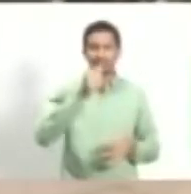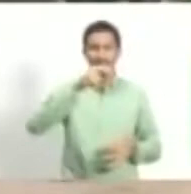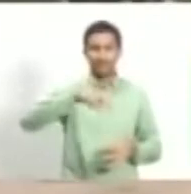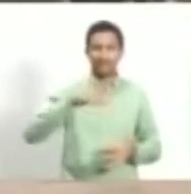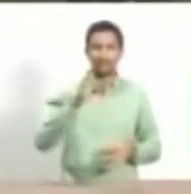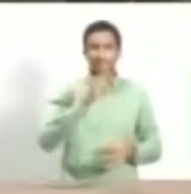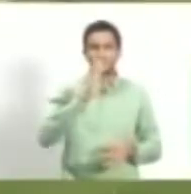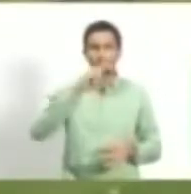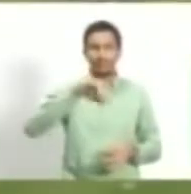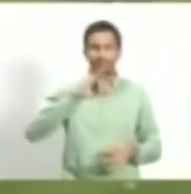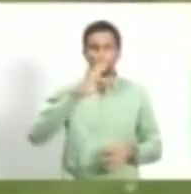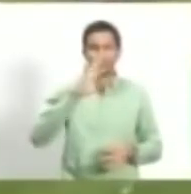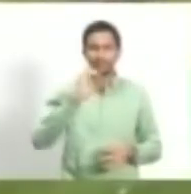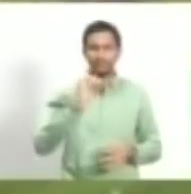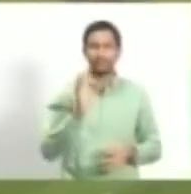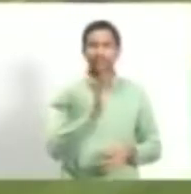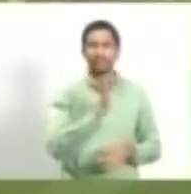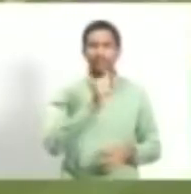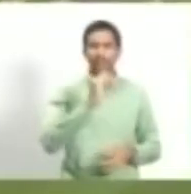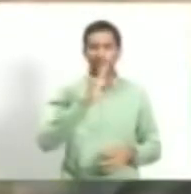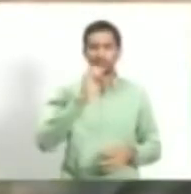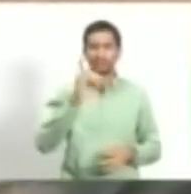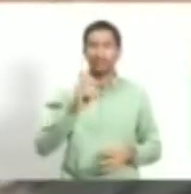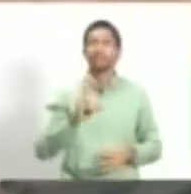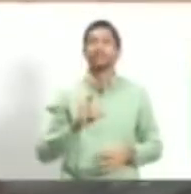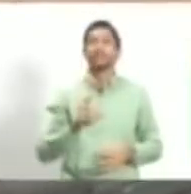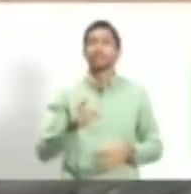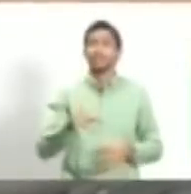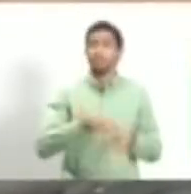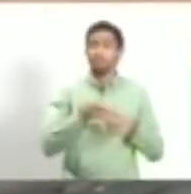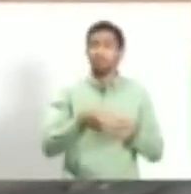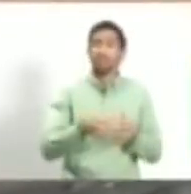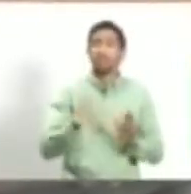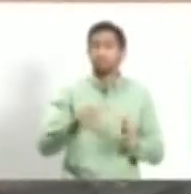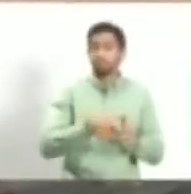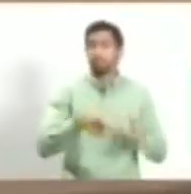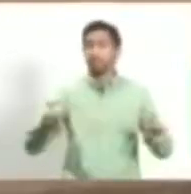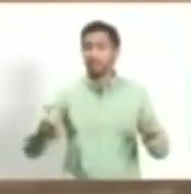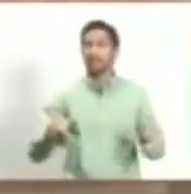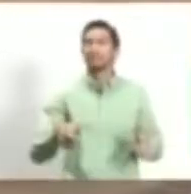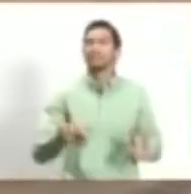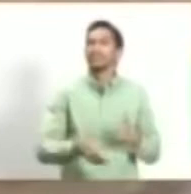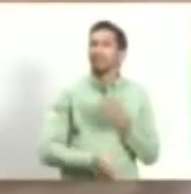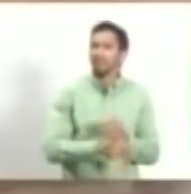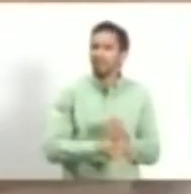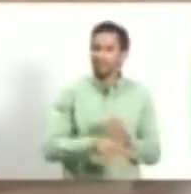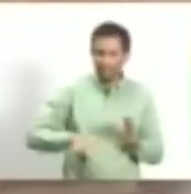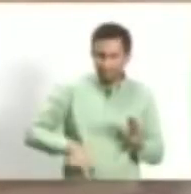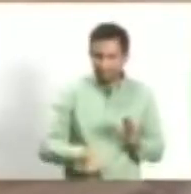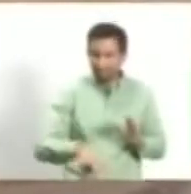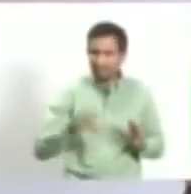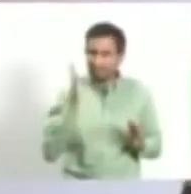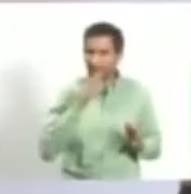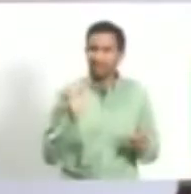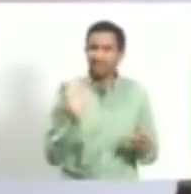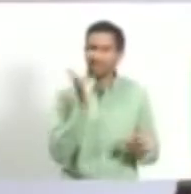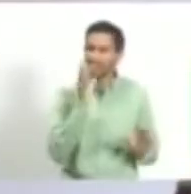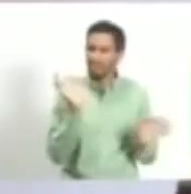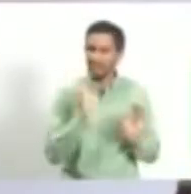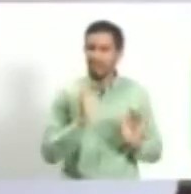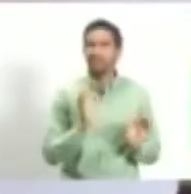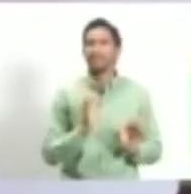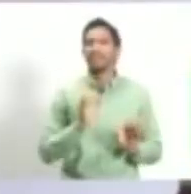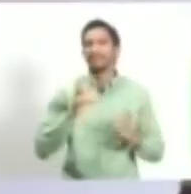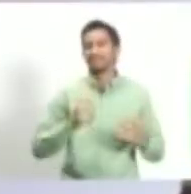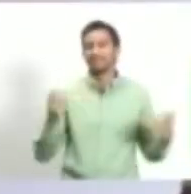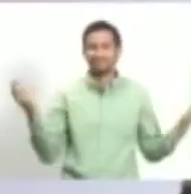del departamento de Sucre, que a la fecha no tiene ni alcantarillado, motivó a varios ciudadanos a promover la revocatoria de su alcalde. Este es un